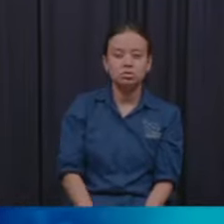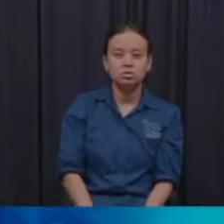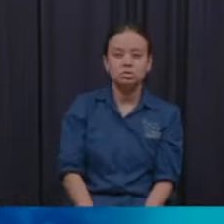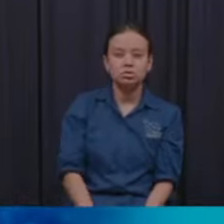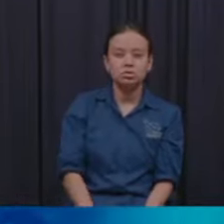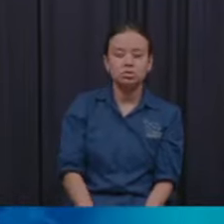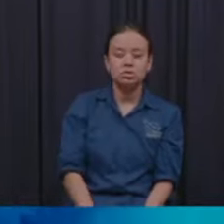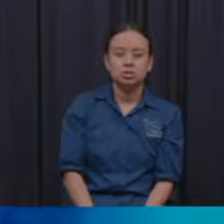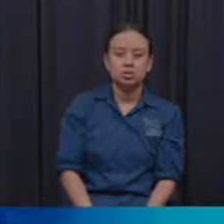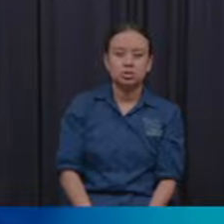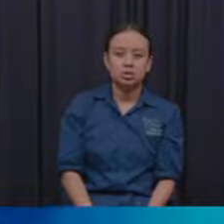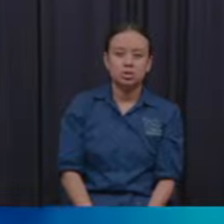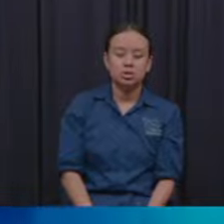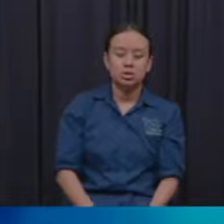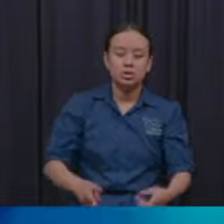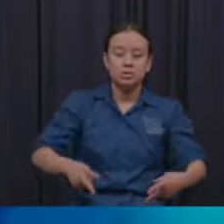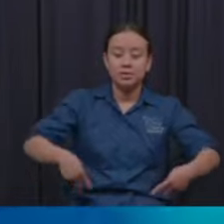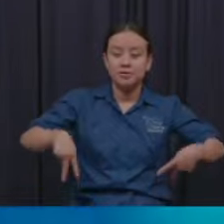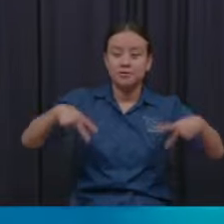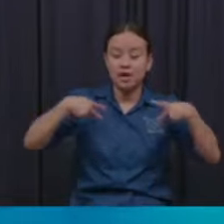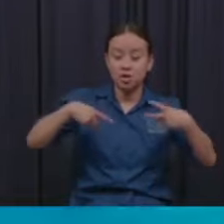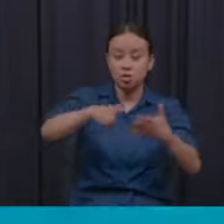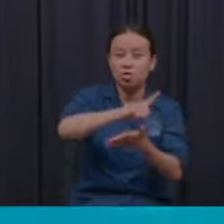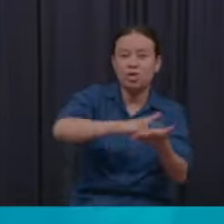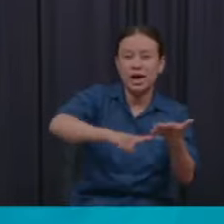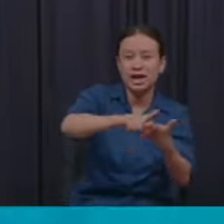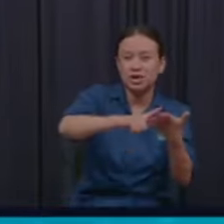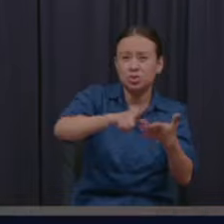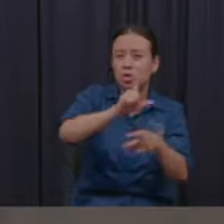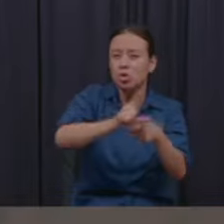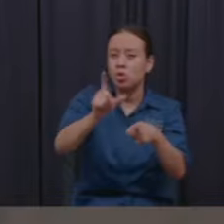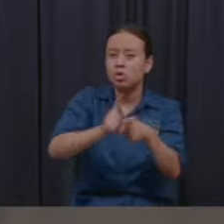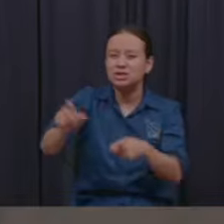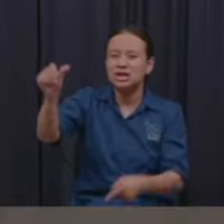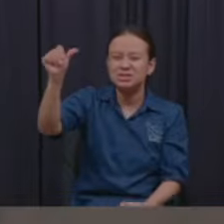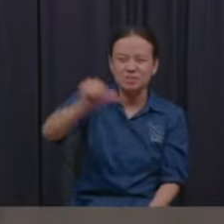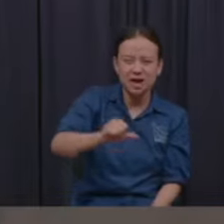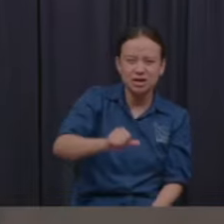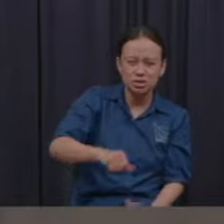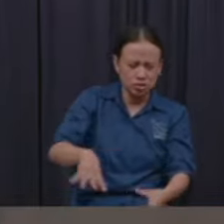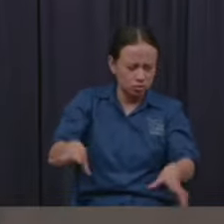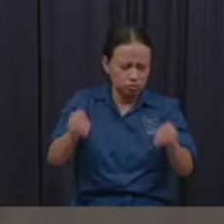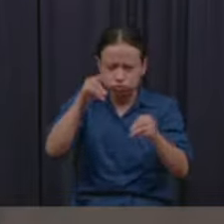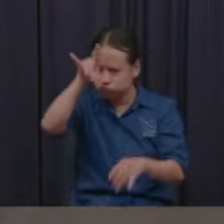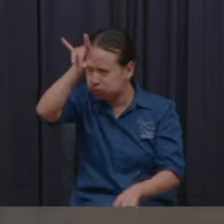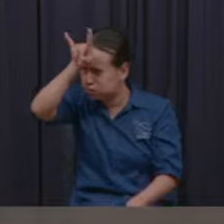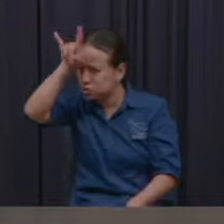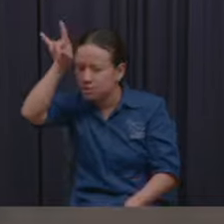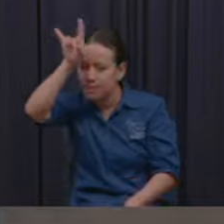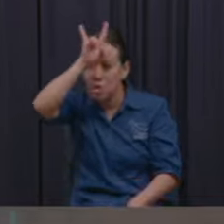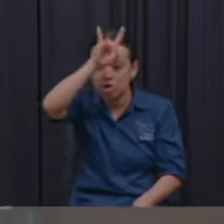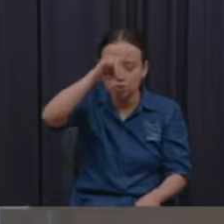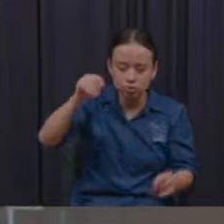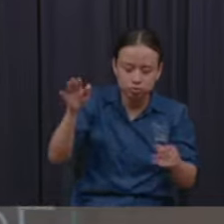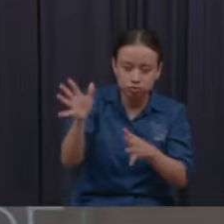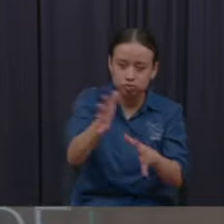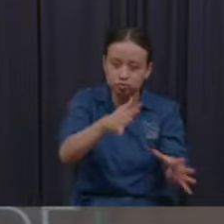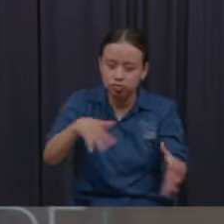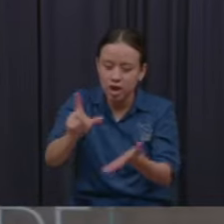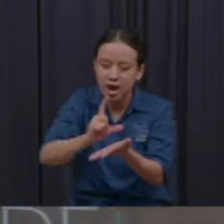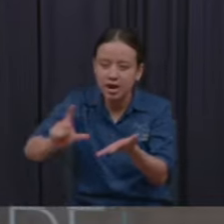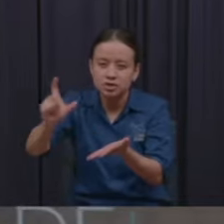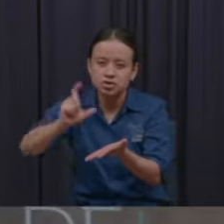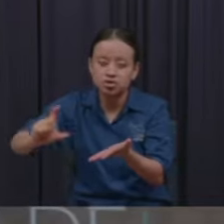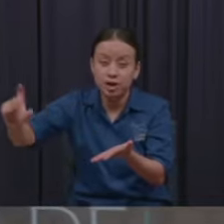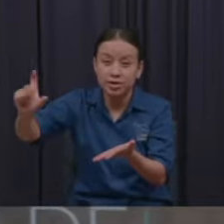en un ambiente contaminado. Realmente potestades cubrían la ciudad donde